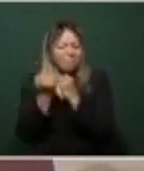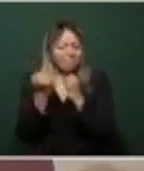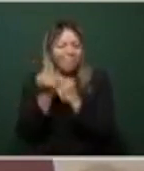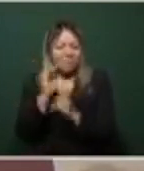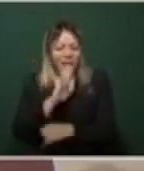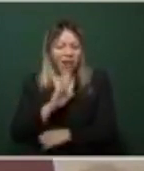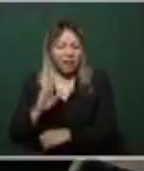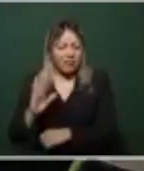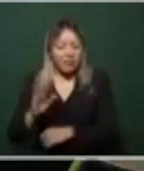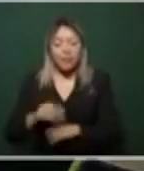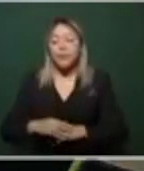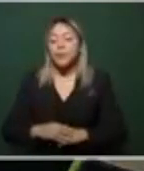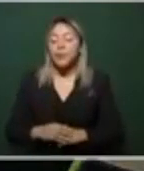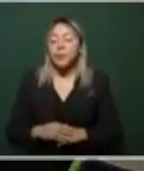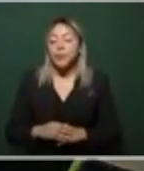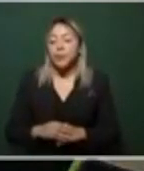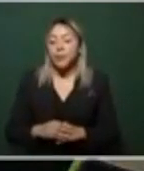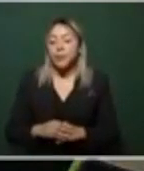Entonces,